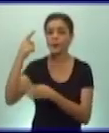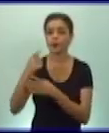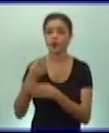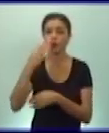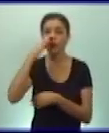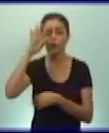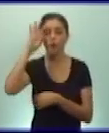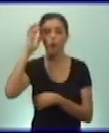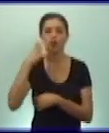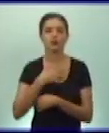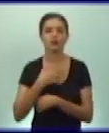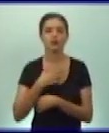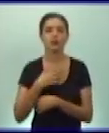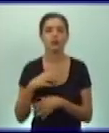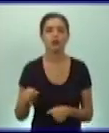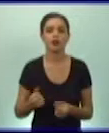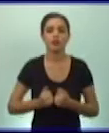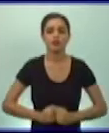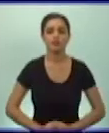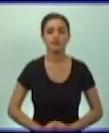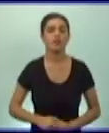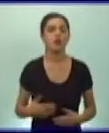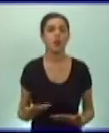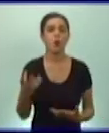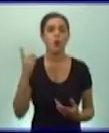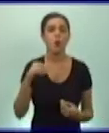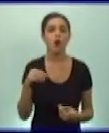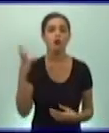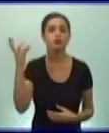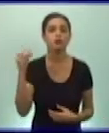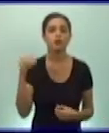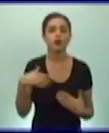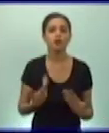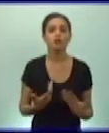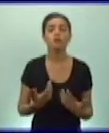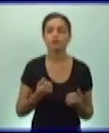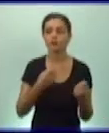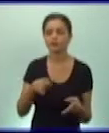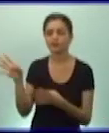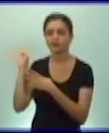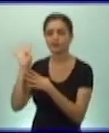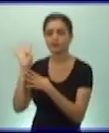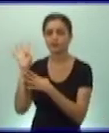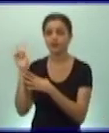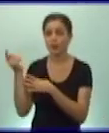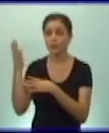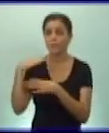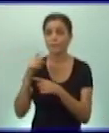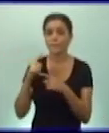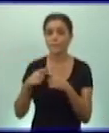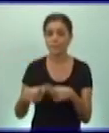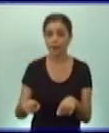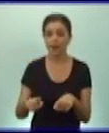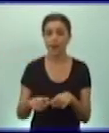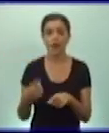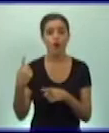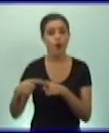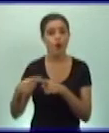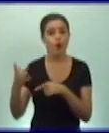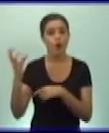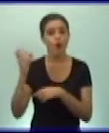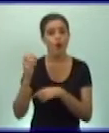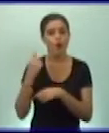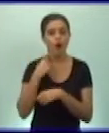de vida al nacer de 65,1 años y ya para el año 2015 tiene una esperanza de